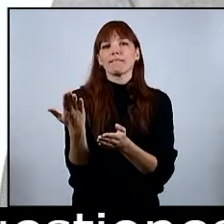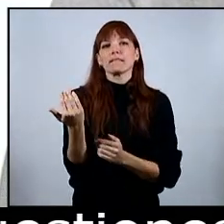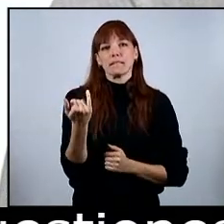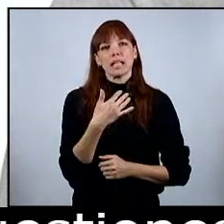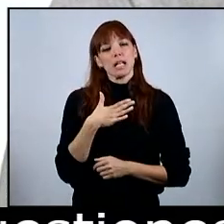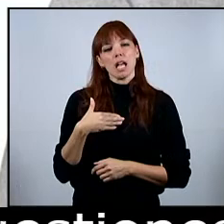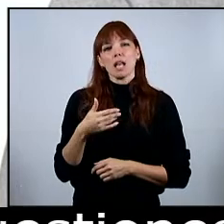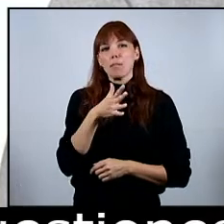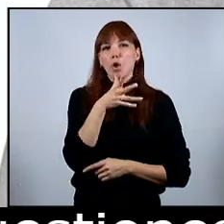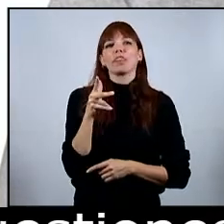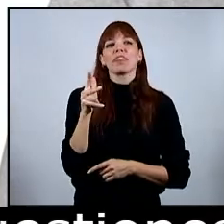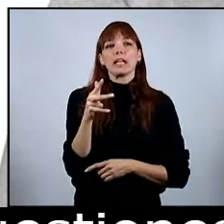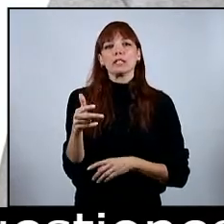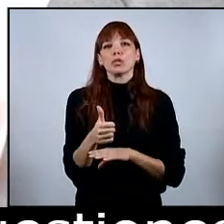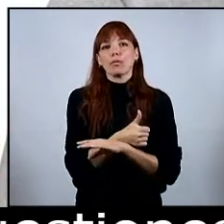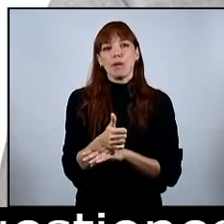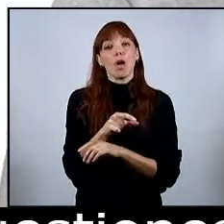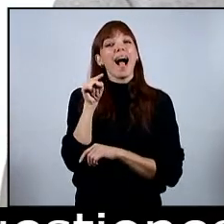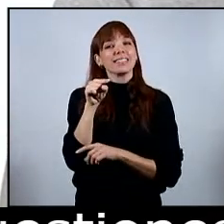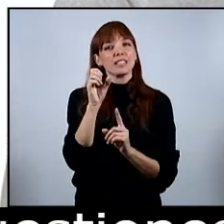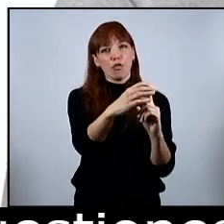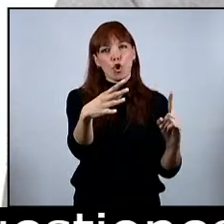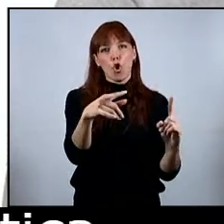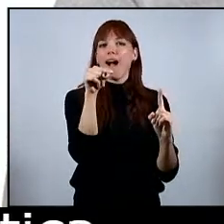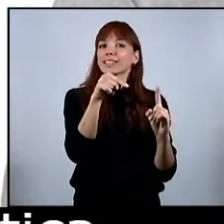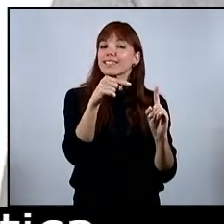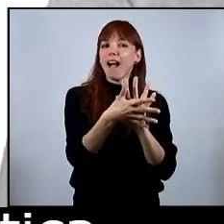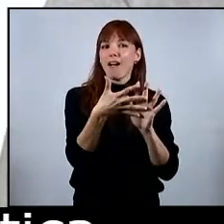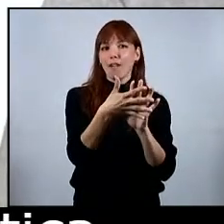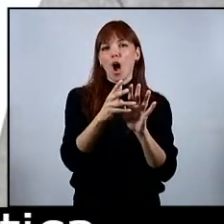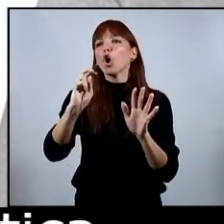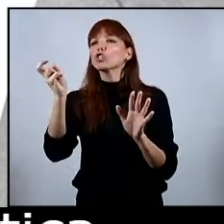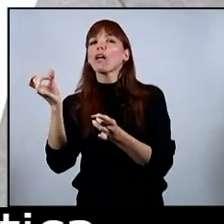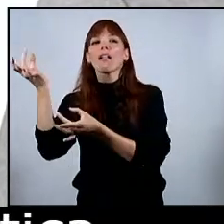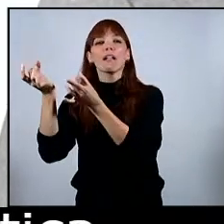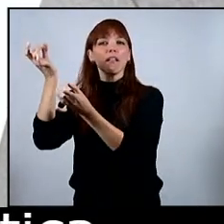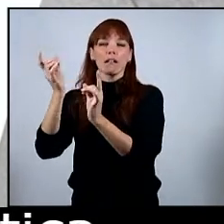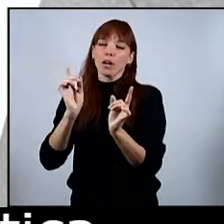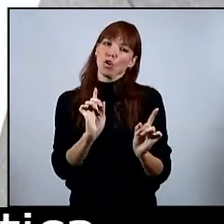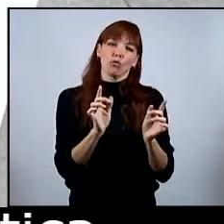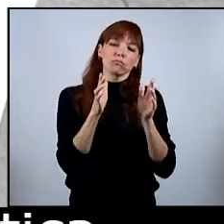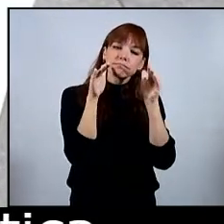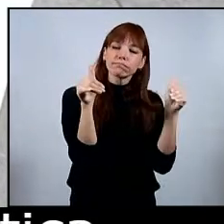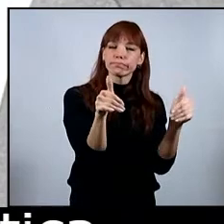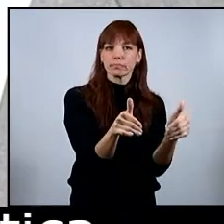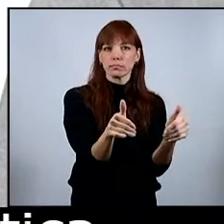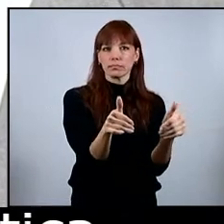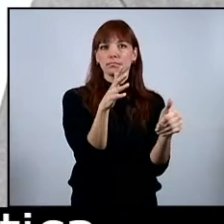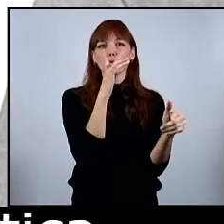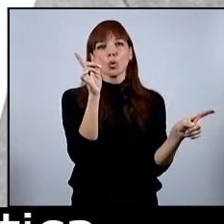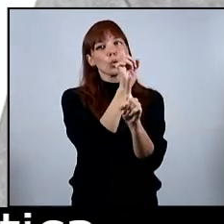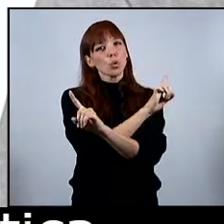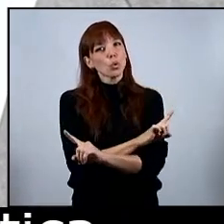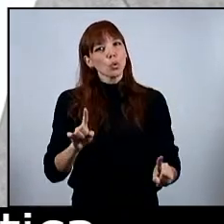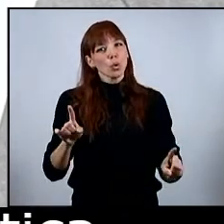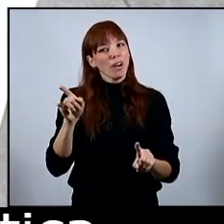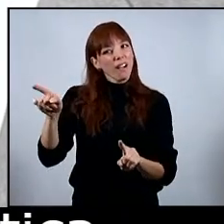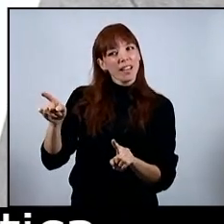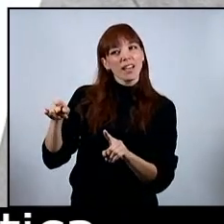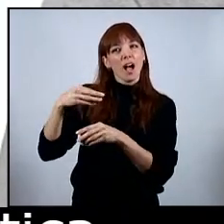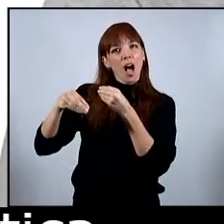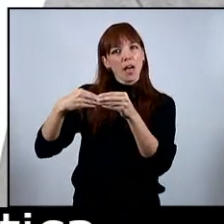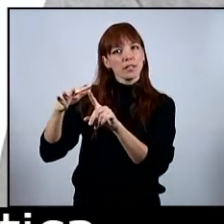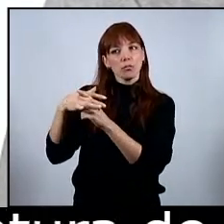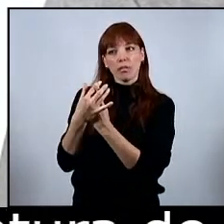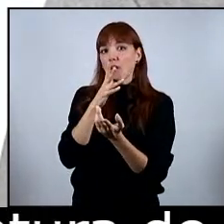ciudadanos extremeños. Pero en ese foro y no en otro. Y no enmascarar, como digo, una ruptura de nuestro Estado de Derecho